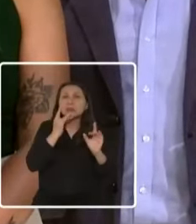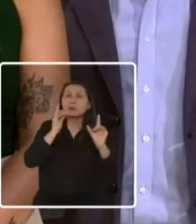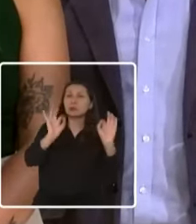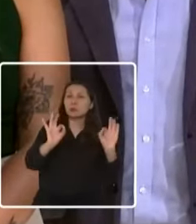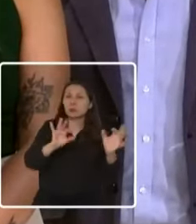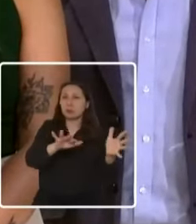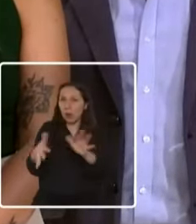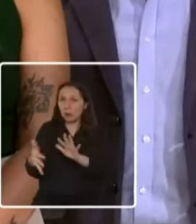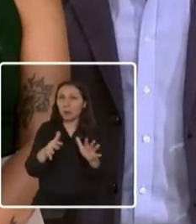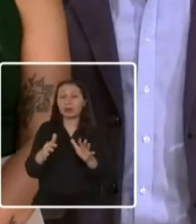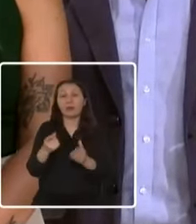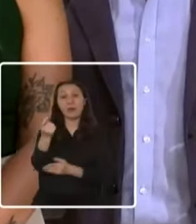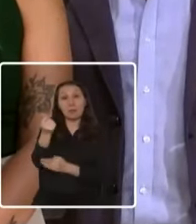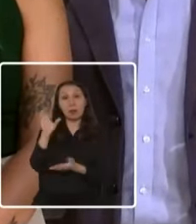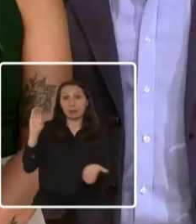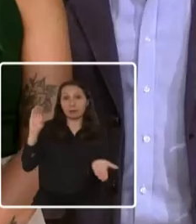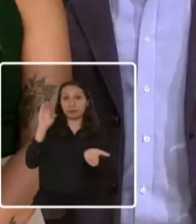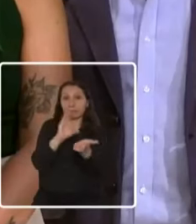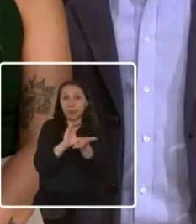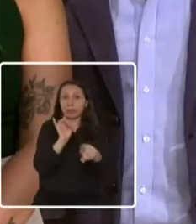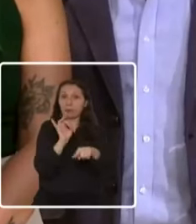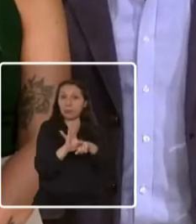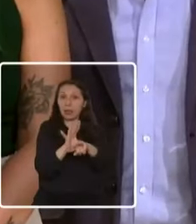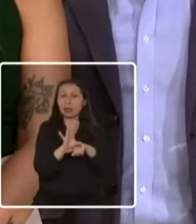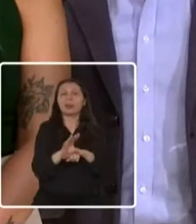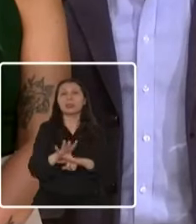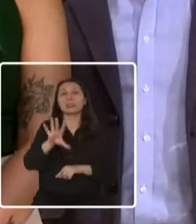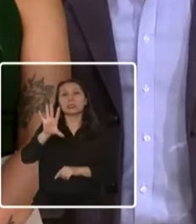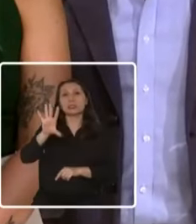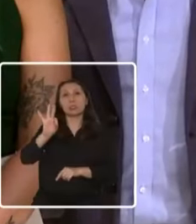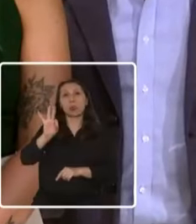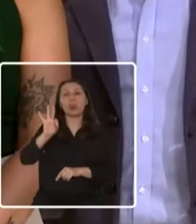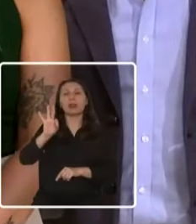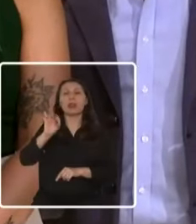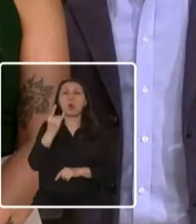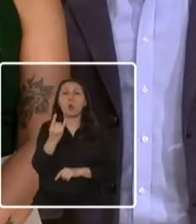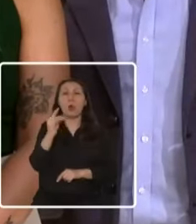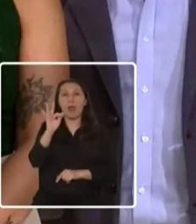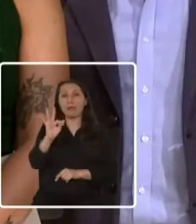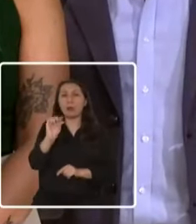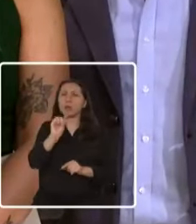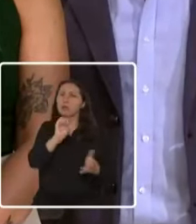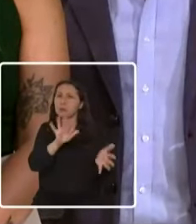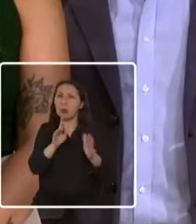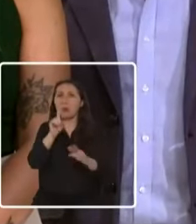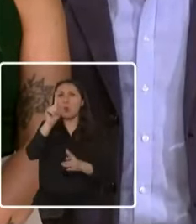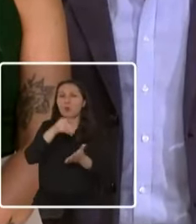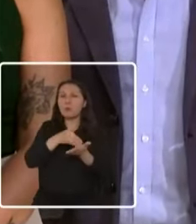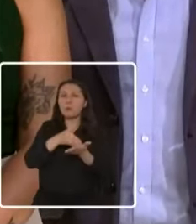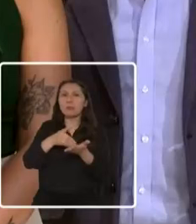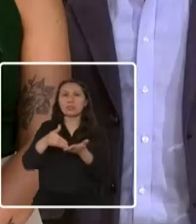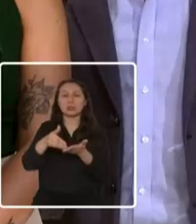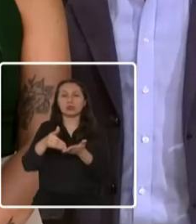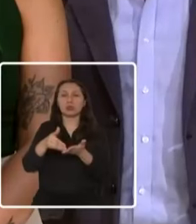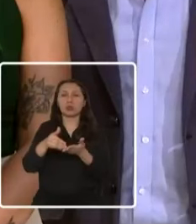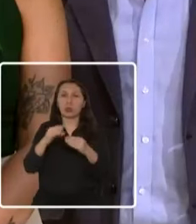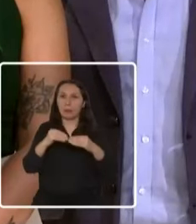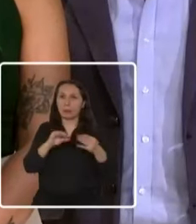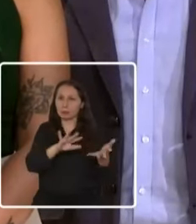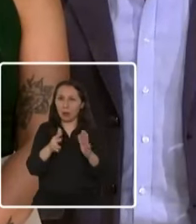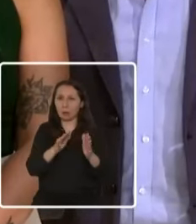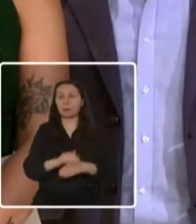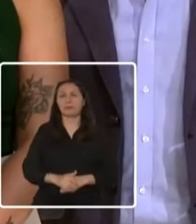moderada. El monto de este beneficio ha sido definido en 50 unidades de fomento, que es un poquito más de un millón de